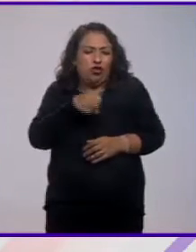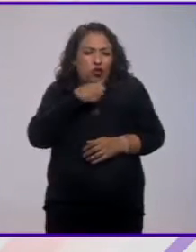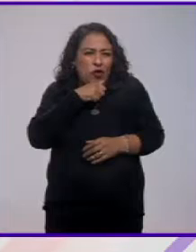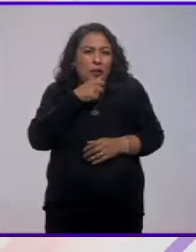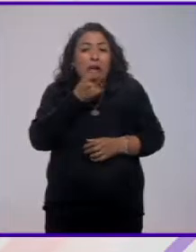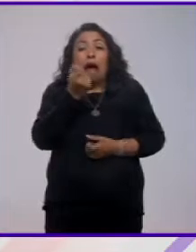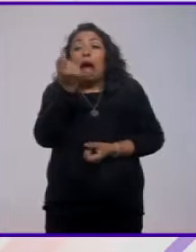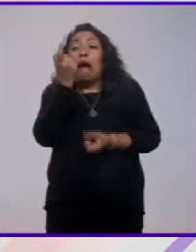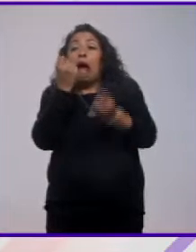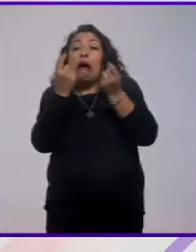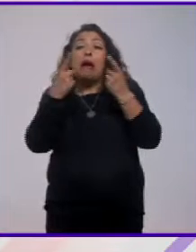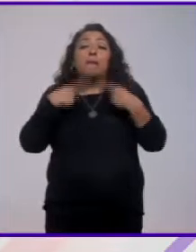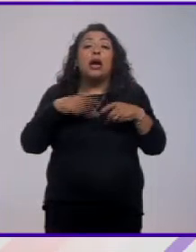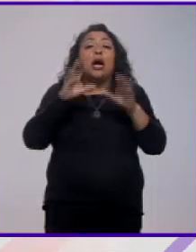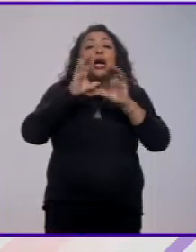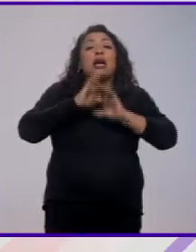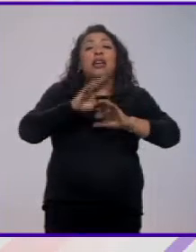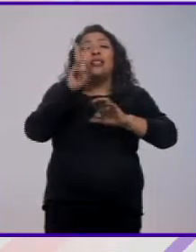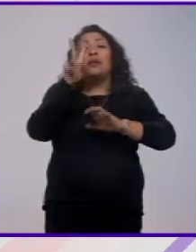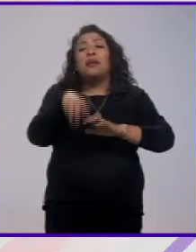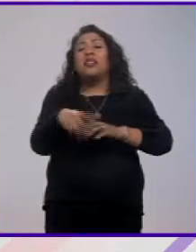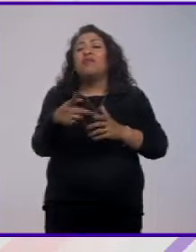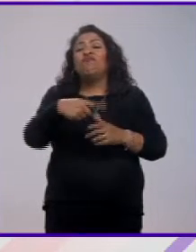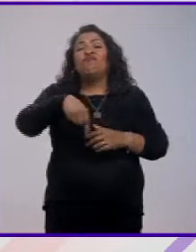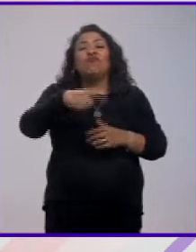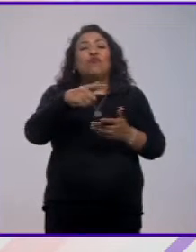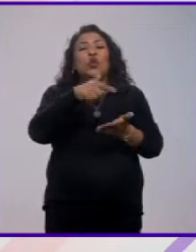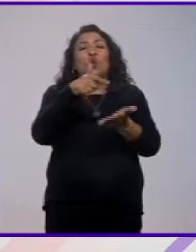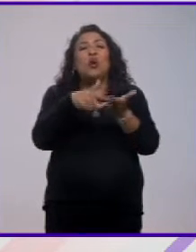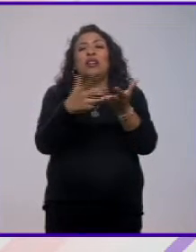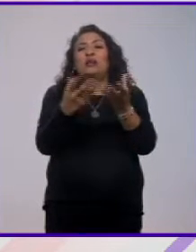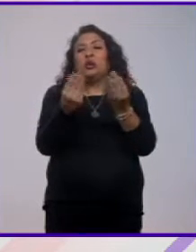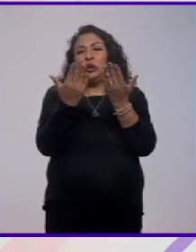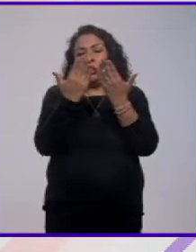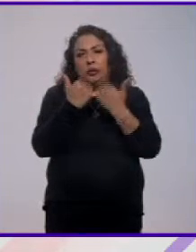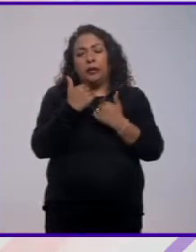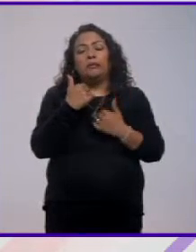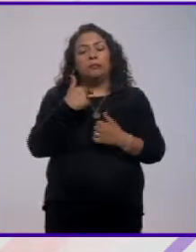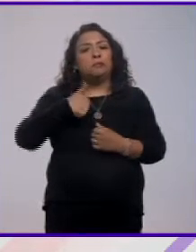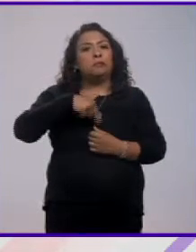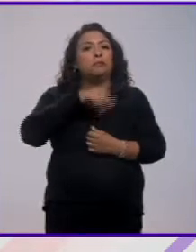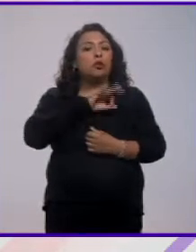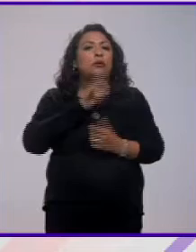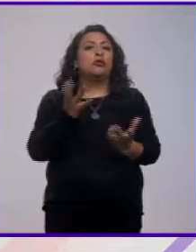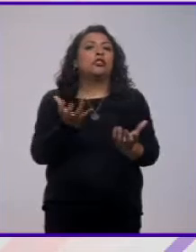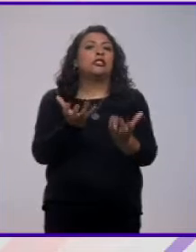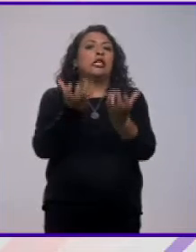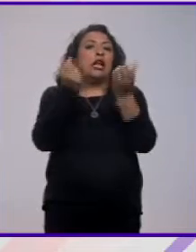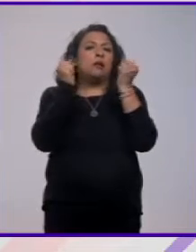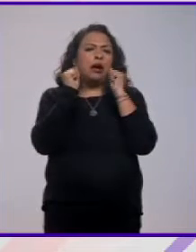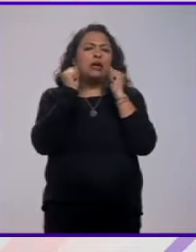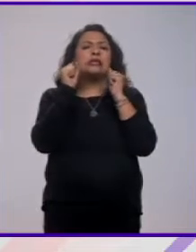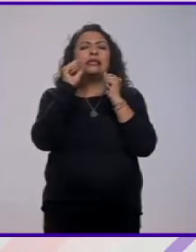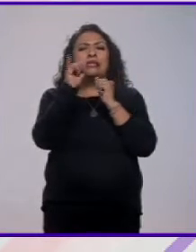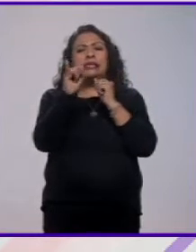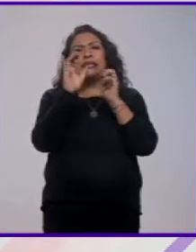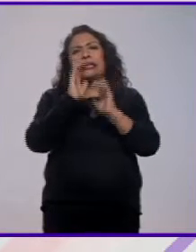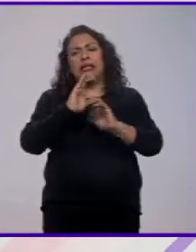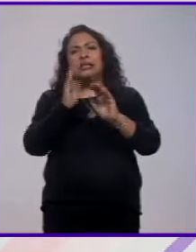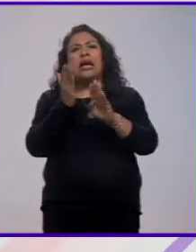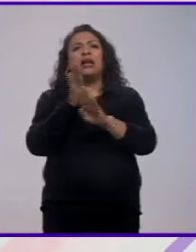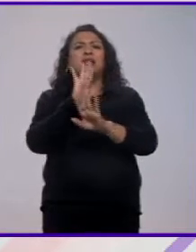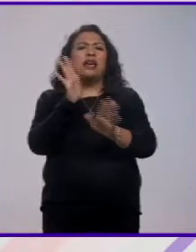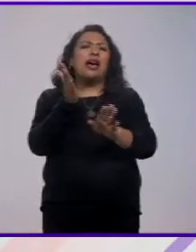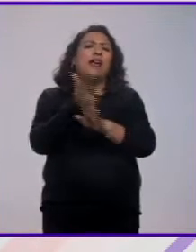muy pocos exponentes y una escena muy desperdigada. Y bueno, lo abordamos rescatando sí un repertorio que ya está